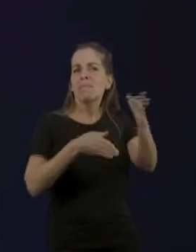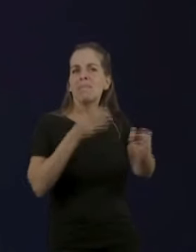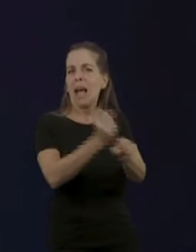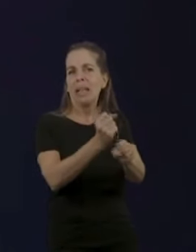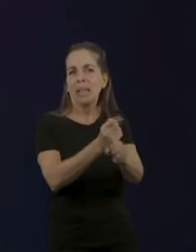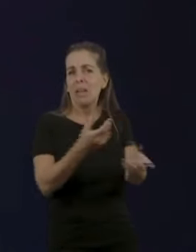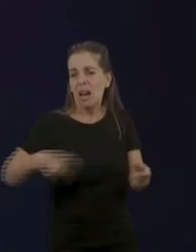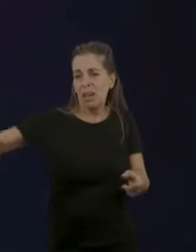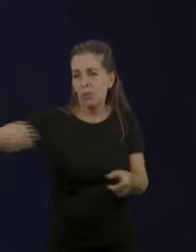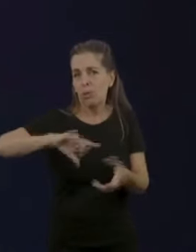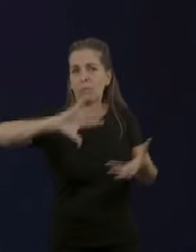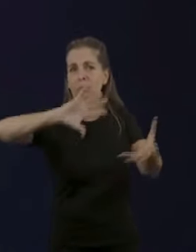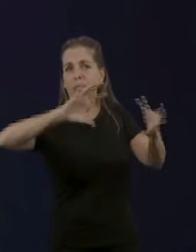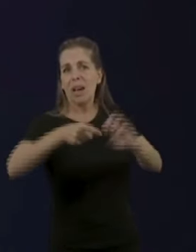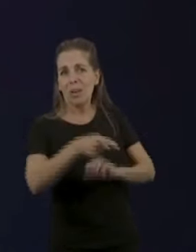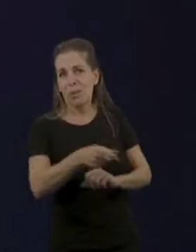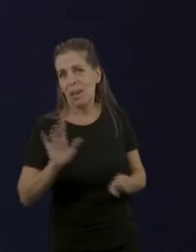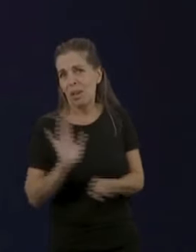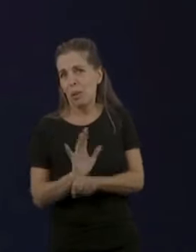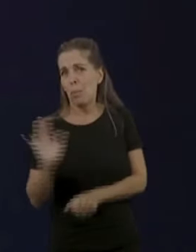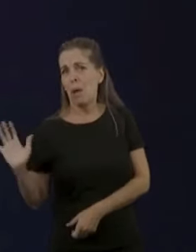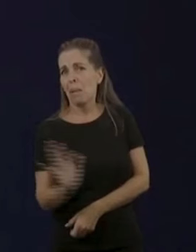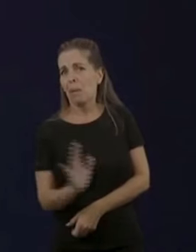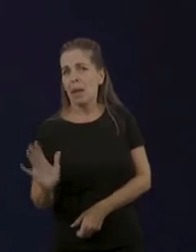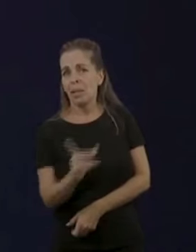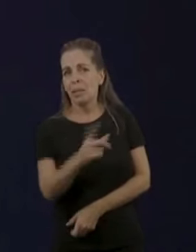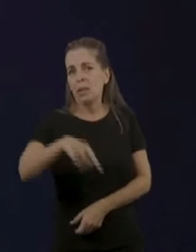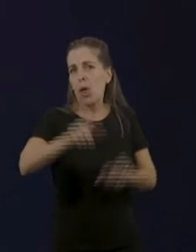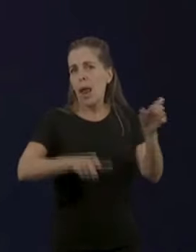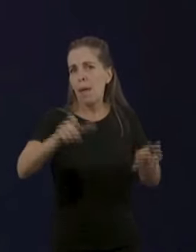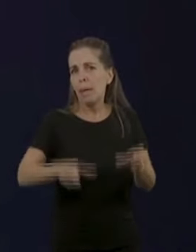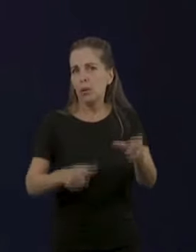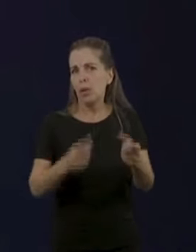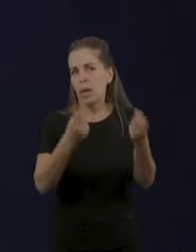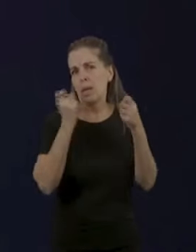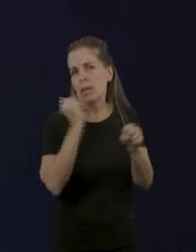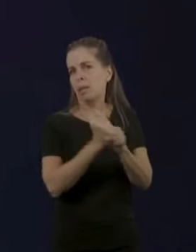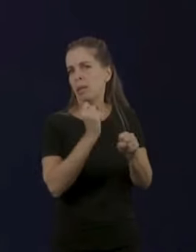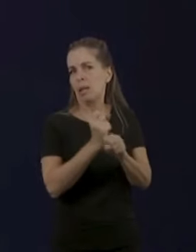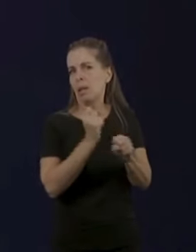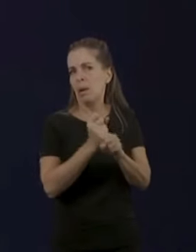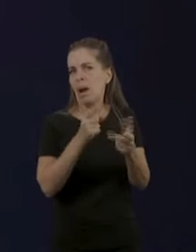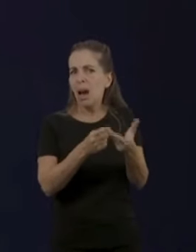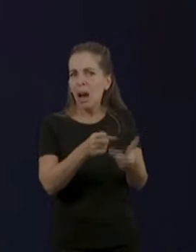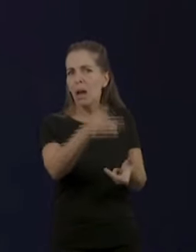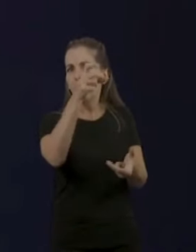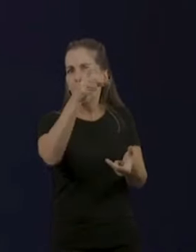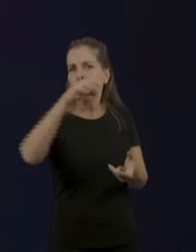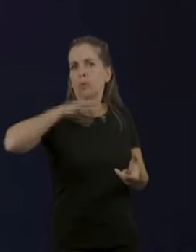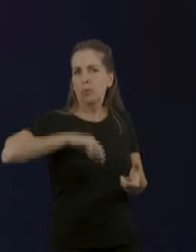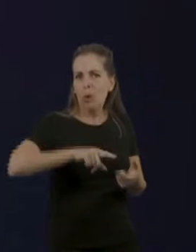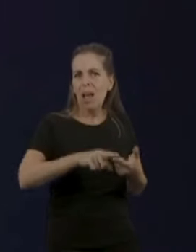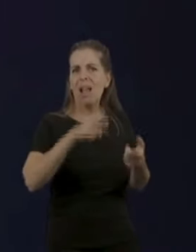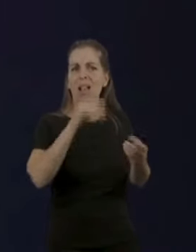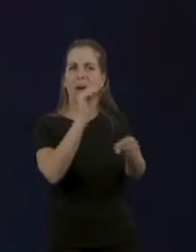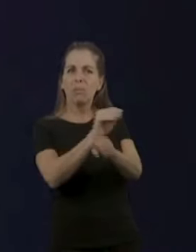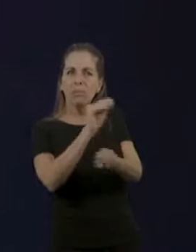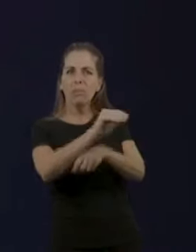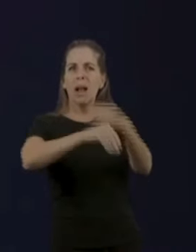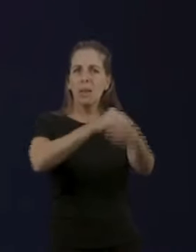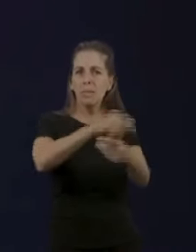lo que están haciendo es un atentado contra contra contra el bolsillo y un atentado contra la libertad de la